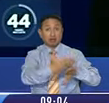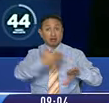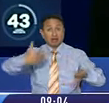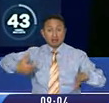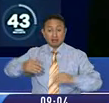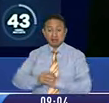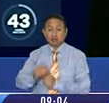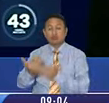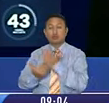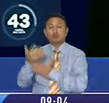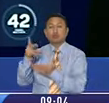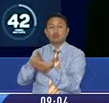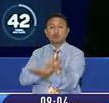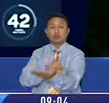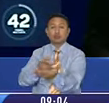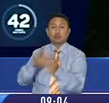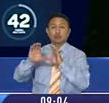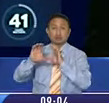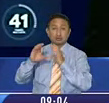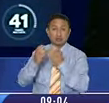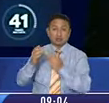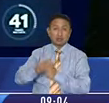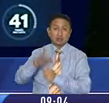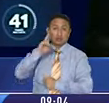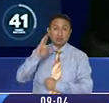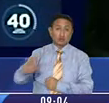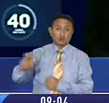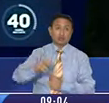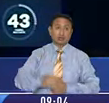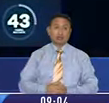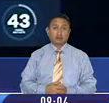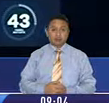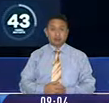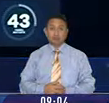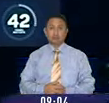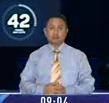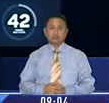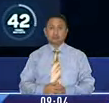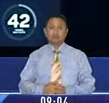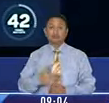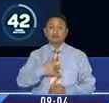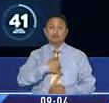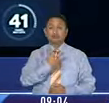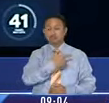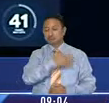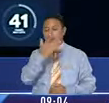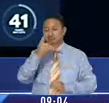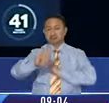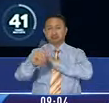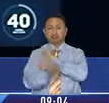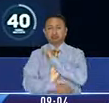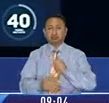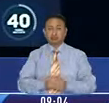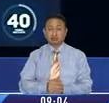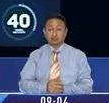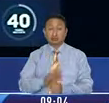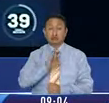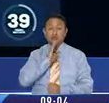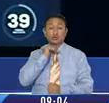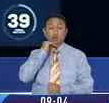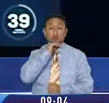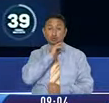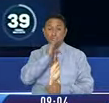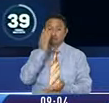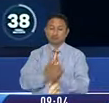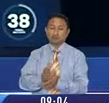crear proyectos ecoturísticos alrededor del Chocó andino. Seremos implacables en la contaminación del agua por